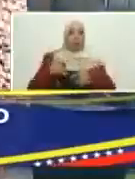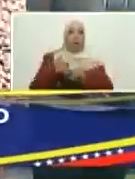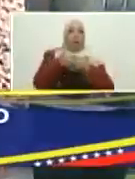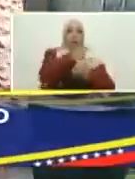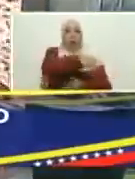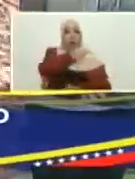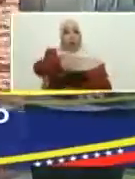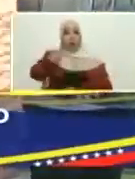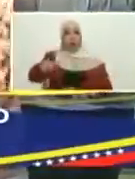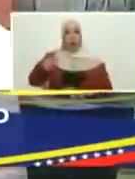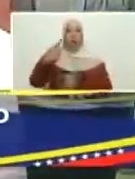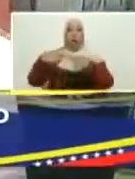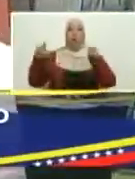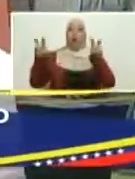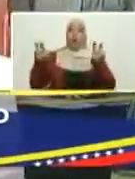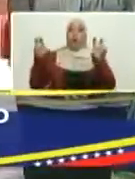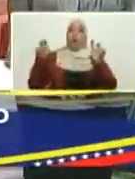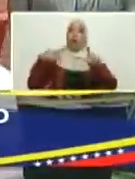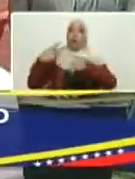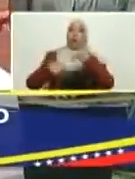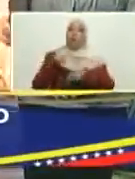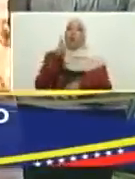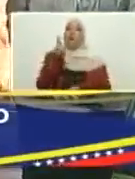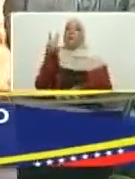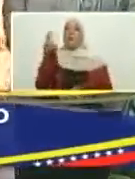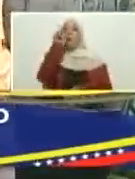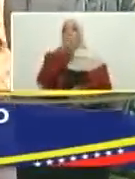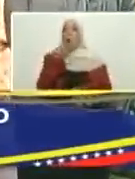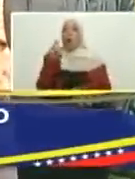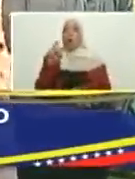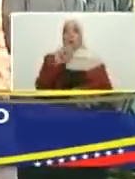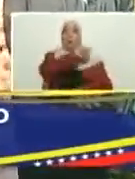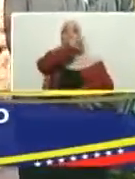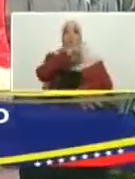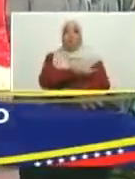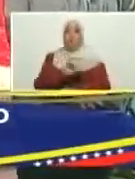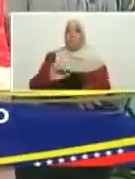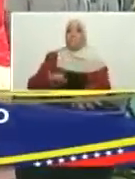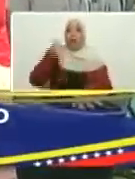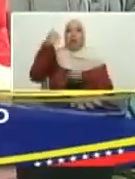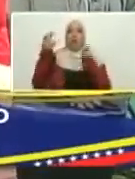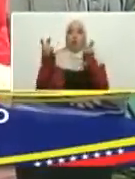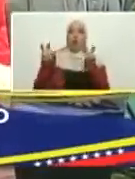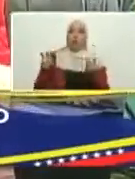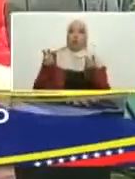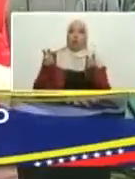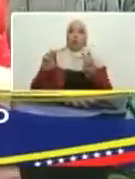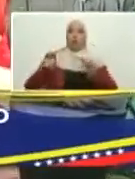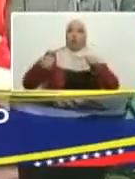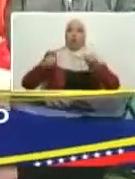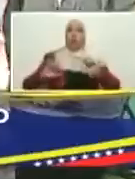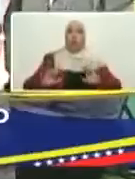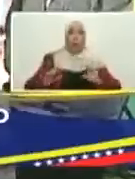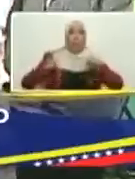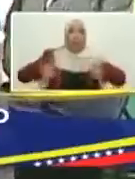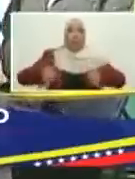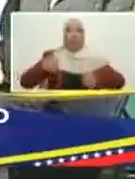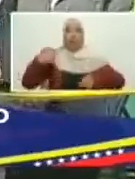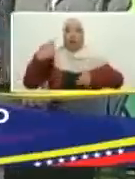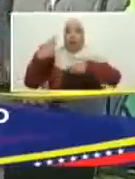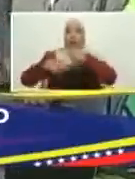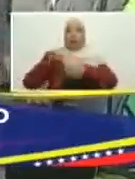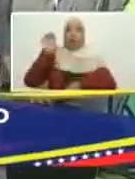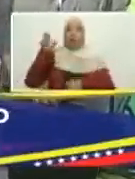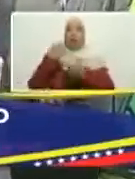etapa. El año 2022 dio las primeras poderosas señales de la nueva etapa, la etapa del renacimiento nacional,